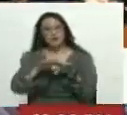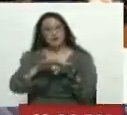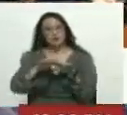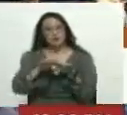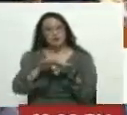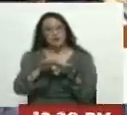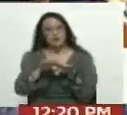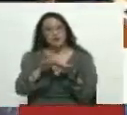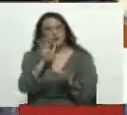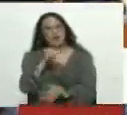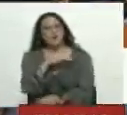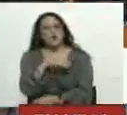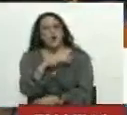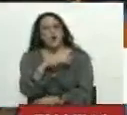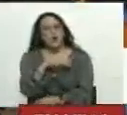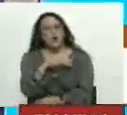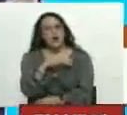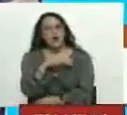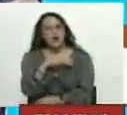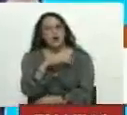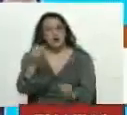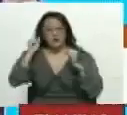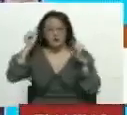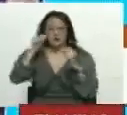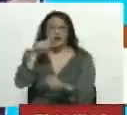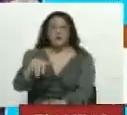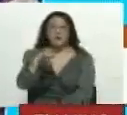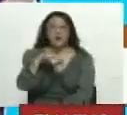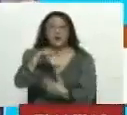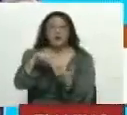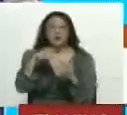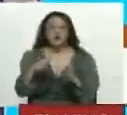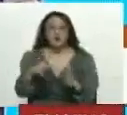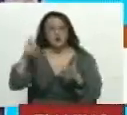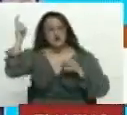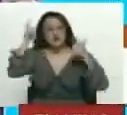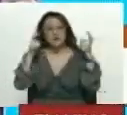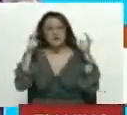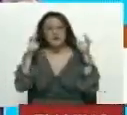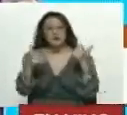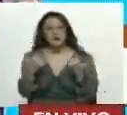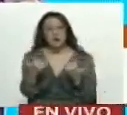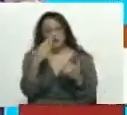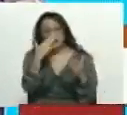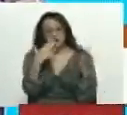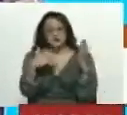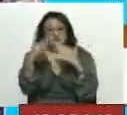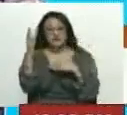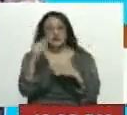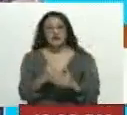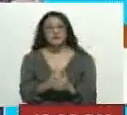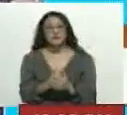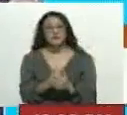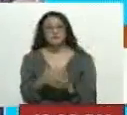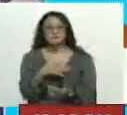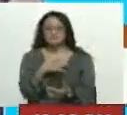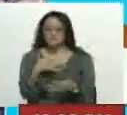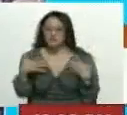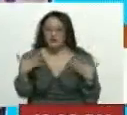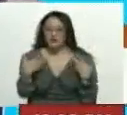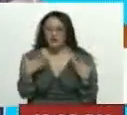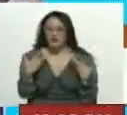que viva el pueblo revolucionario chavista hoy y siempre nos alegra mucho